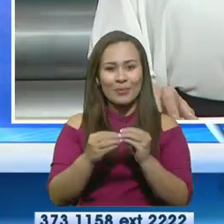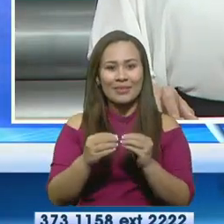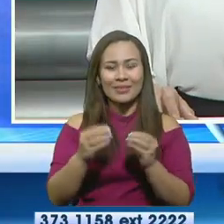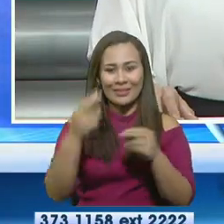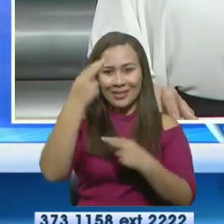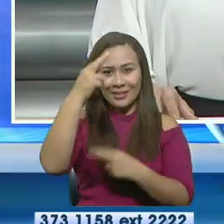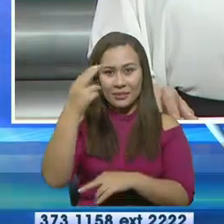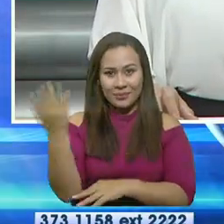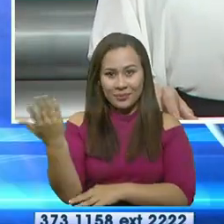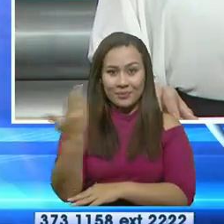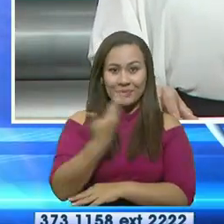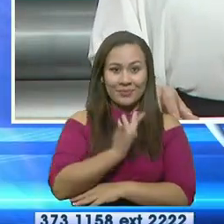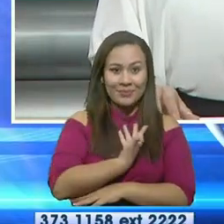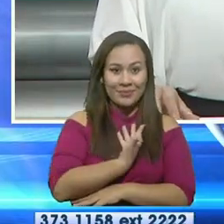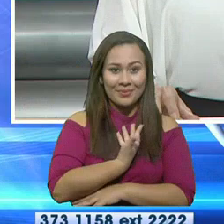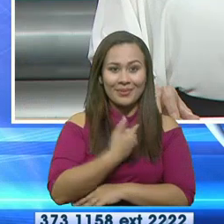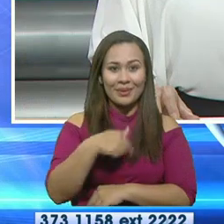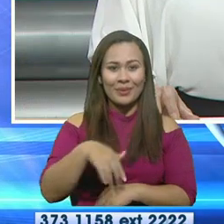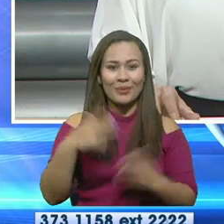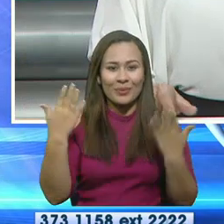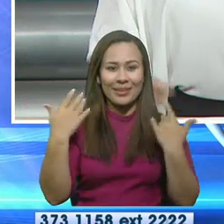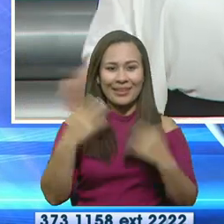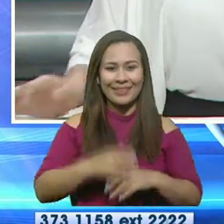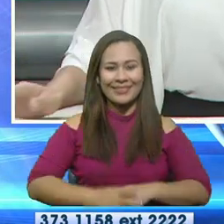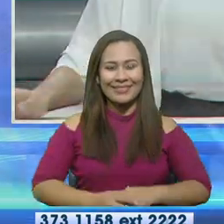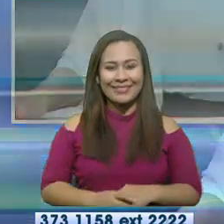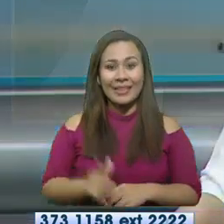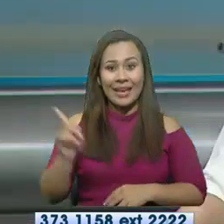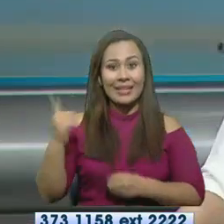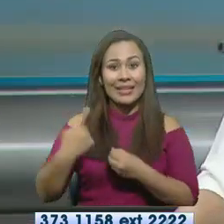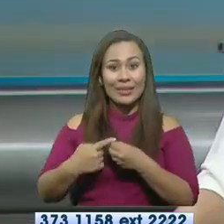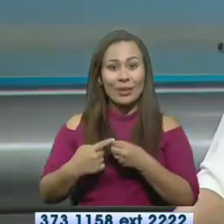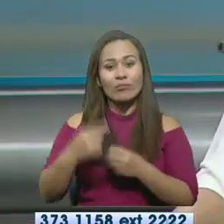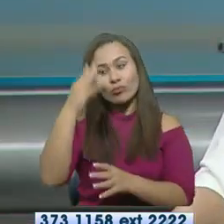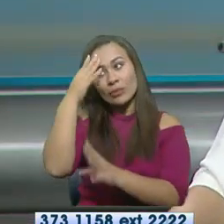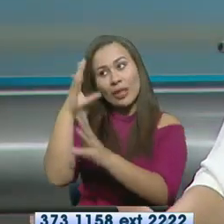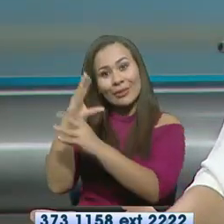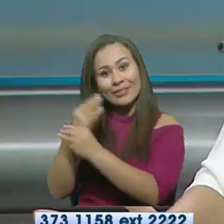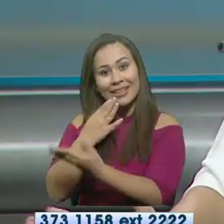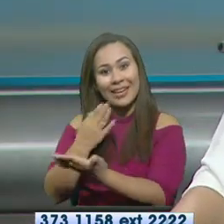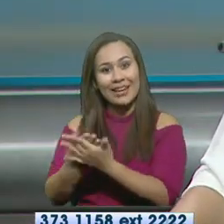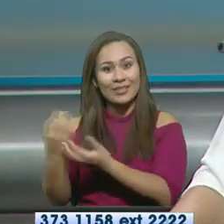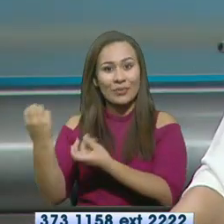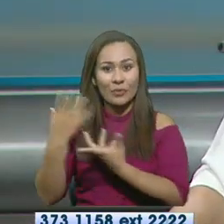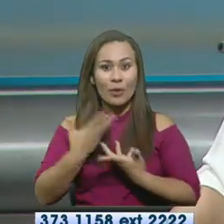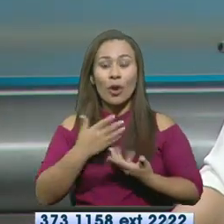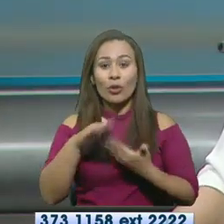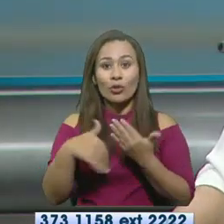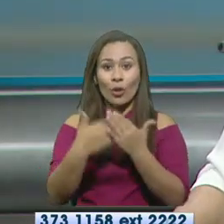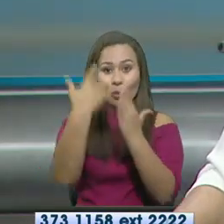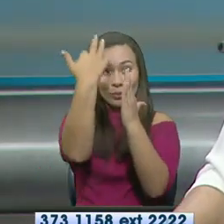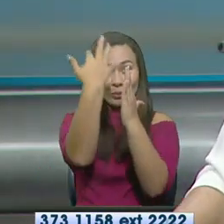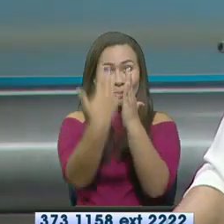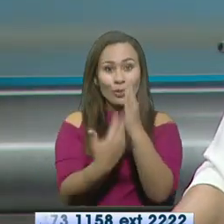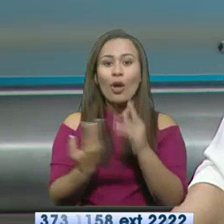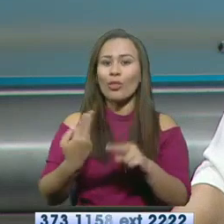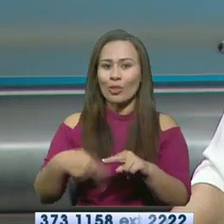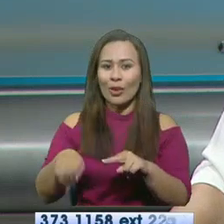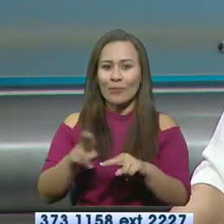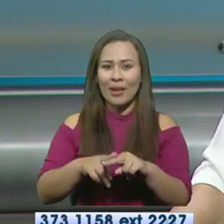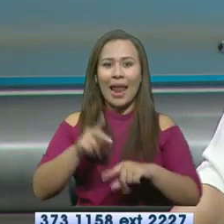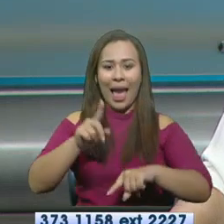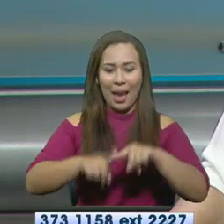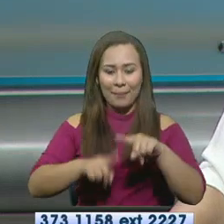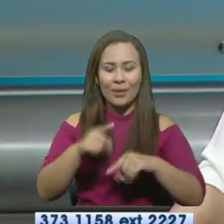en estudio con más información. Buenas noches. Pati, buenas noches, muchísimas gracias y qué bueno que todo se registre con total normalidad. Amigos,